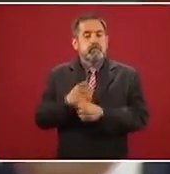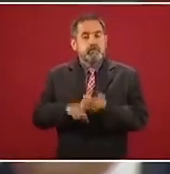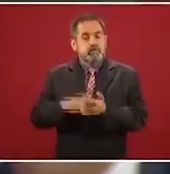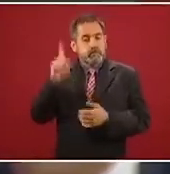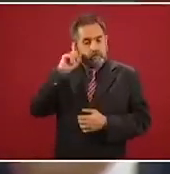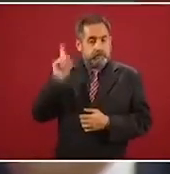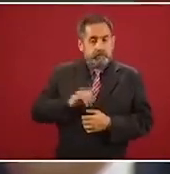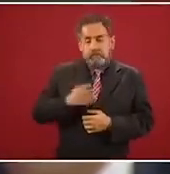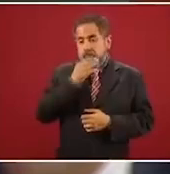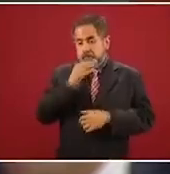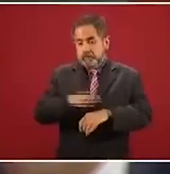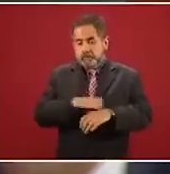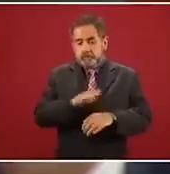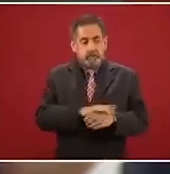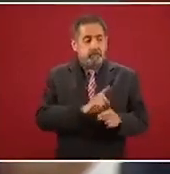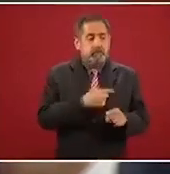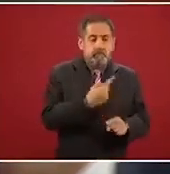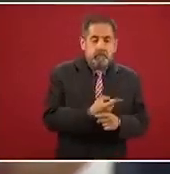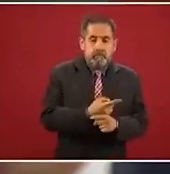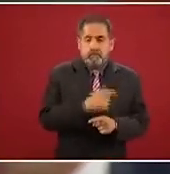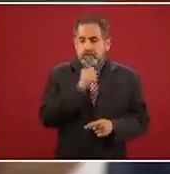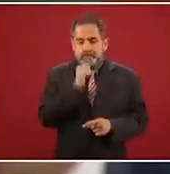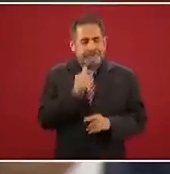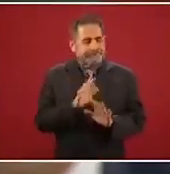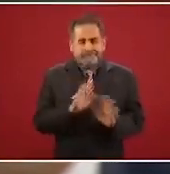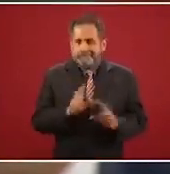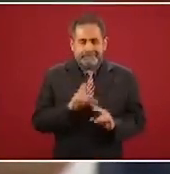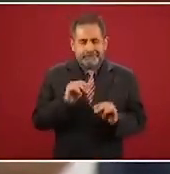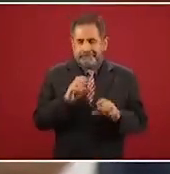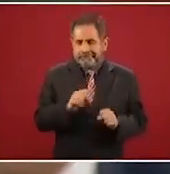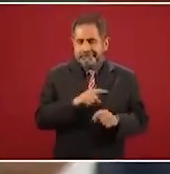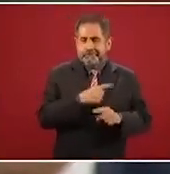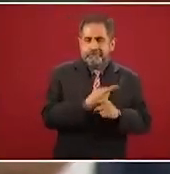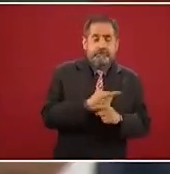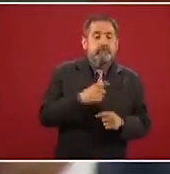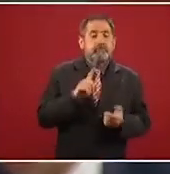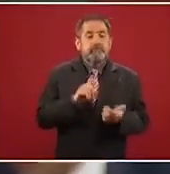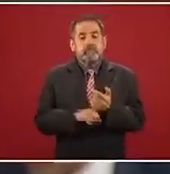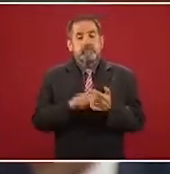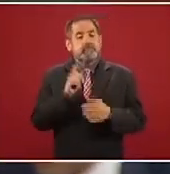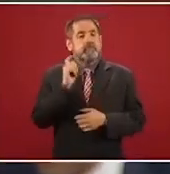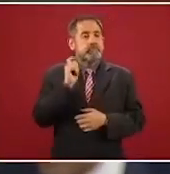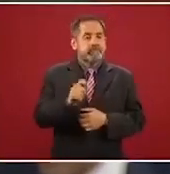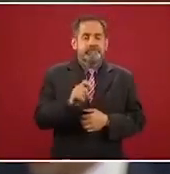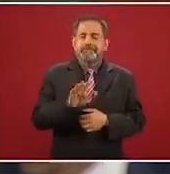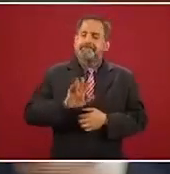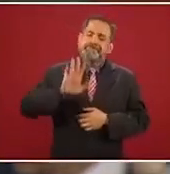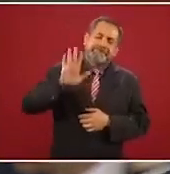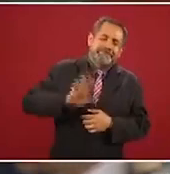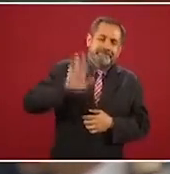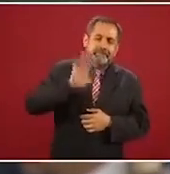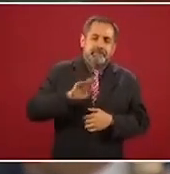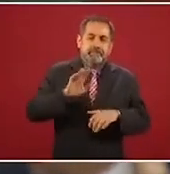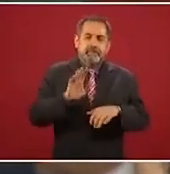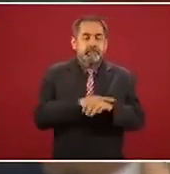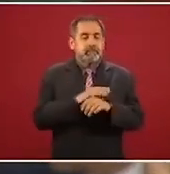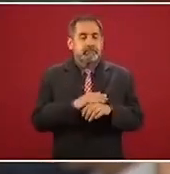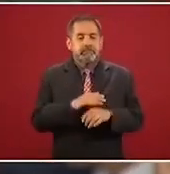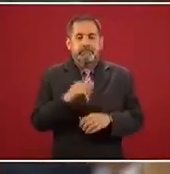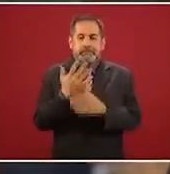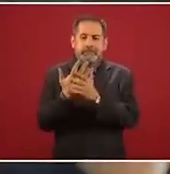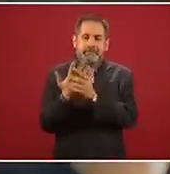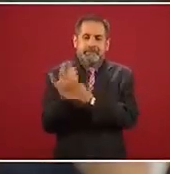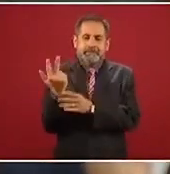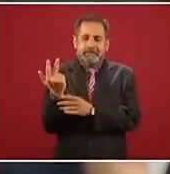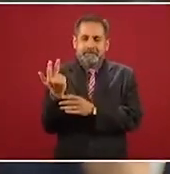indicó también que el ataque no fue una violación sexual en sí, sino una violación equiparada, pues la penetración fue con los dedos y no con el